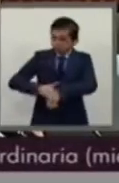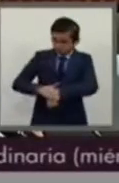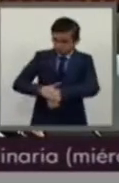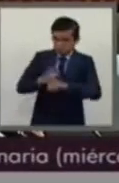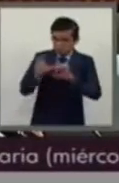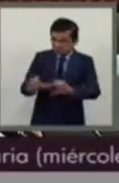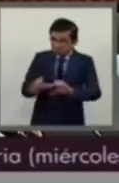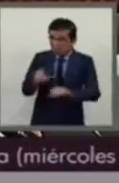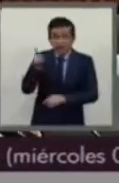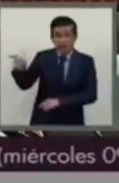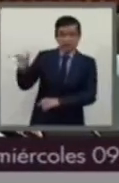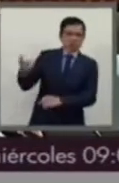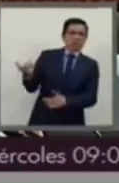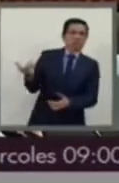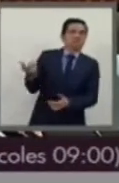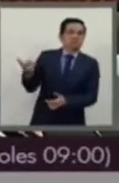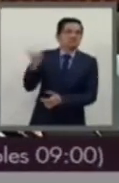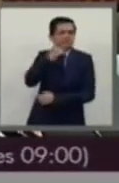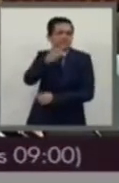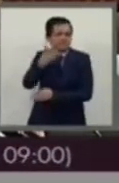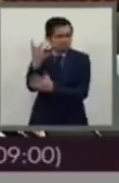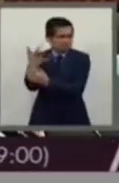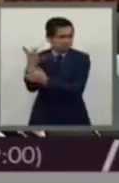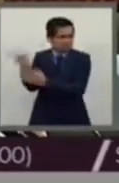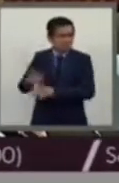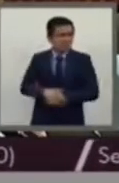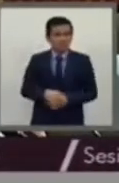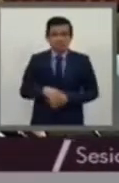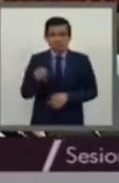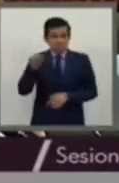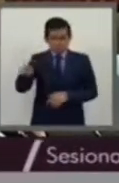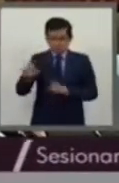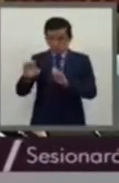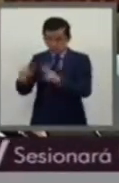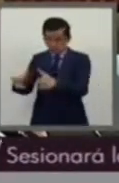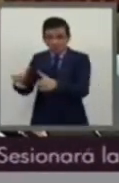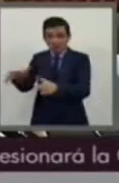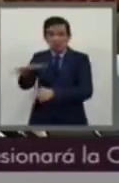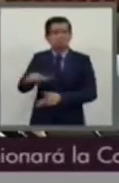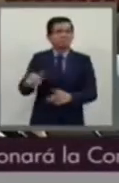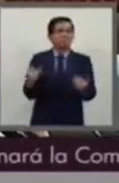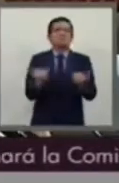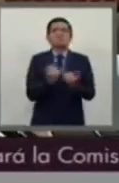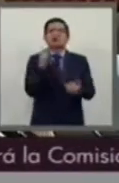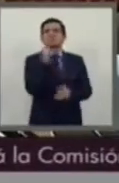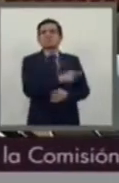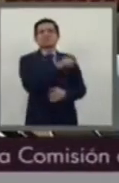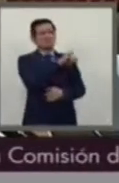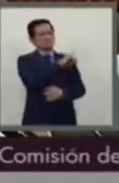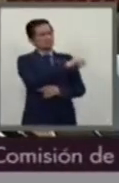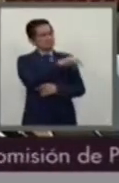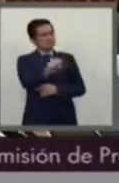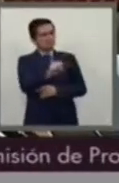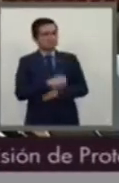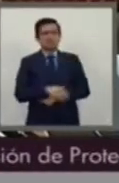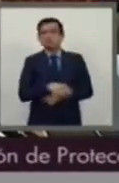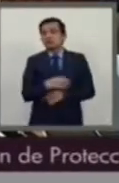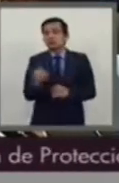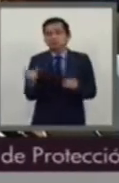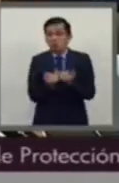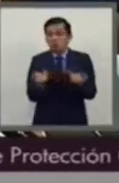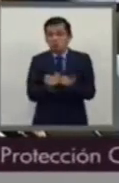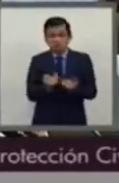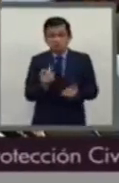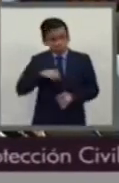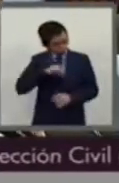él. Lo mismo en Chiapas, que es lo mismo que están haciendo en el Instituto Mexicano del Seguro Social. Ya presentaremos